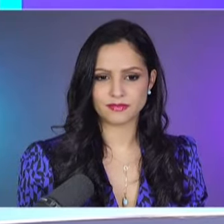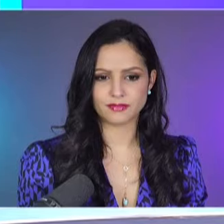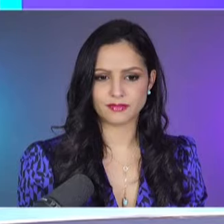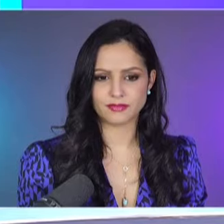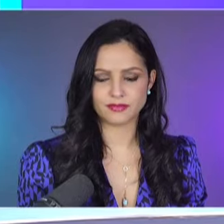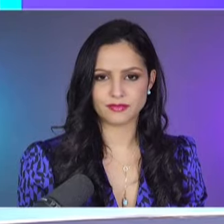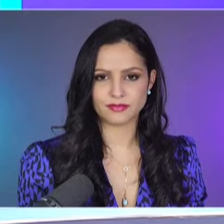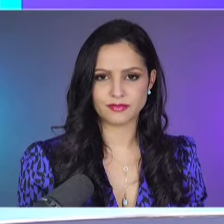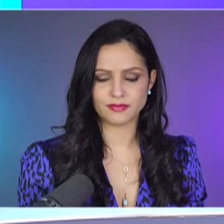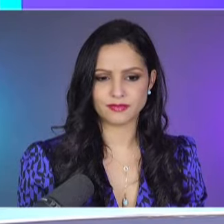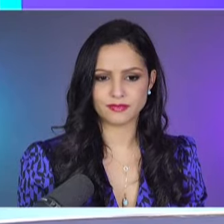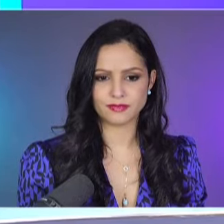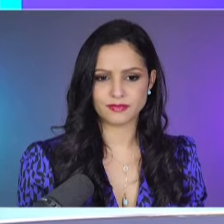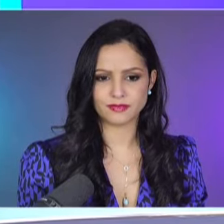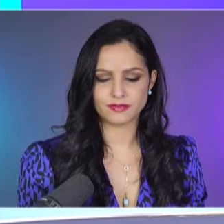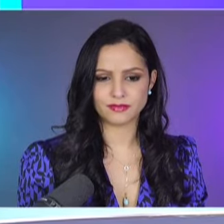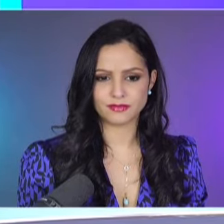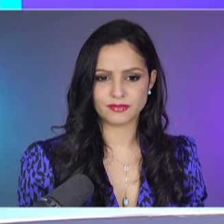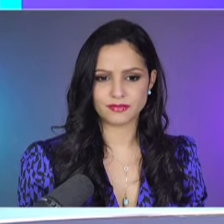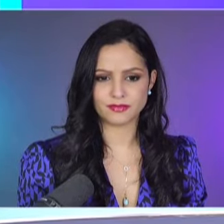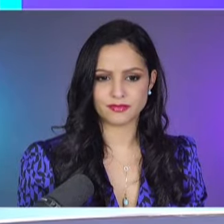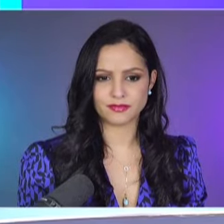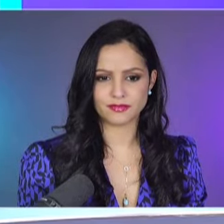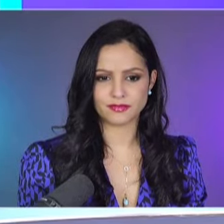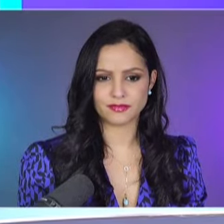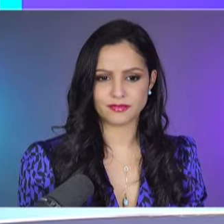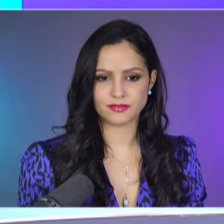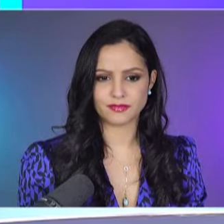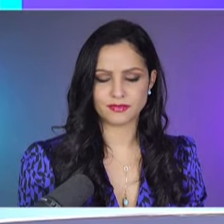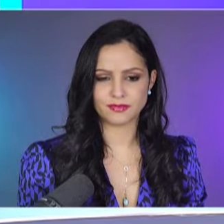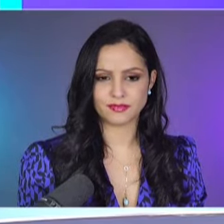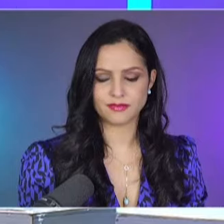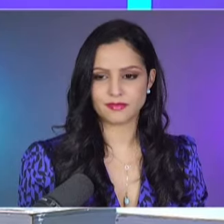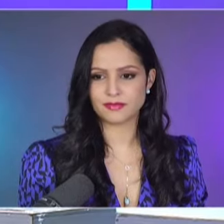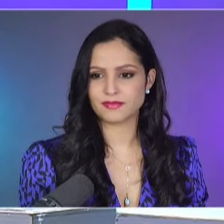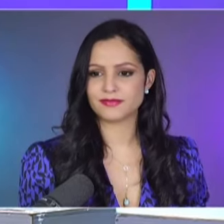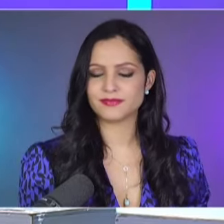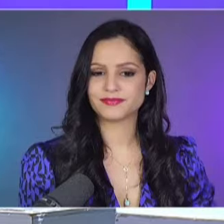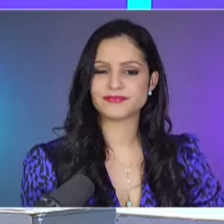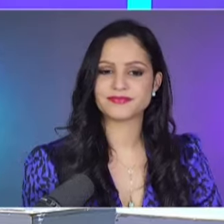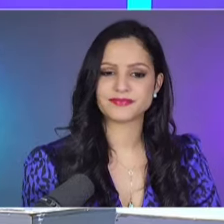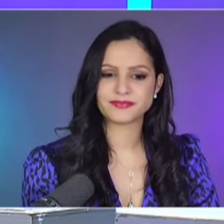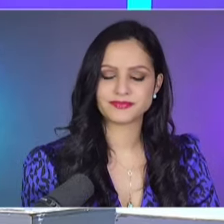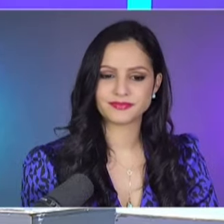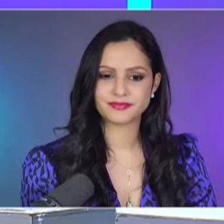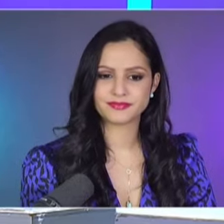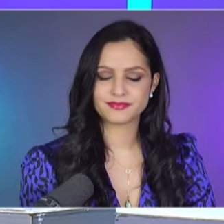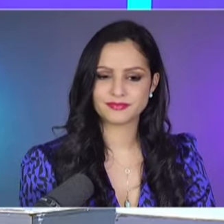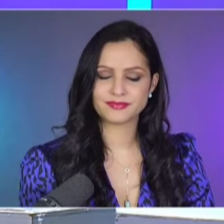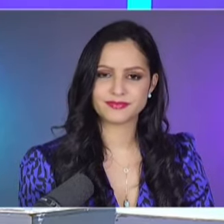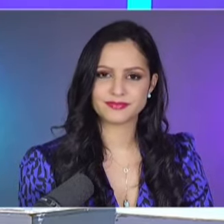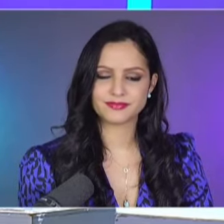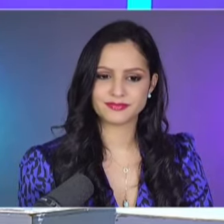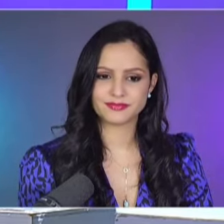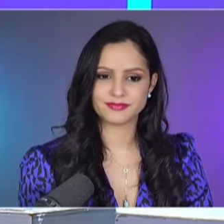que se lo agradece, usted tiene que llevarlo a votar. Entonces yo no le creo, presidente. Para cerrar, con una palabra, ¿qué